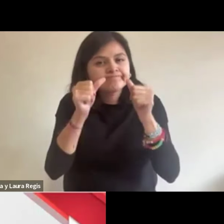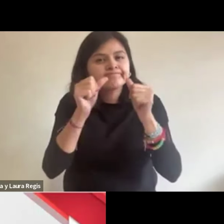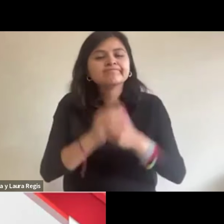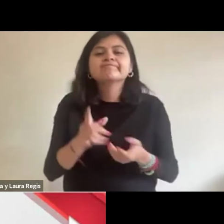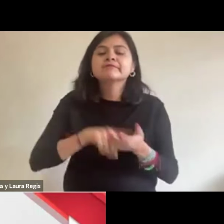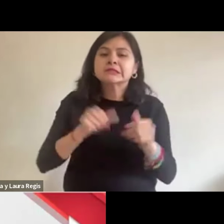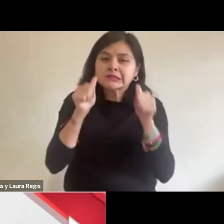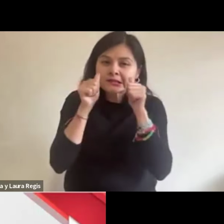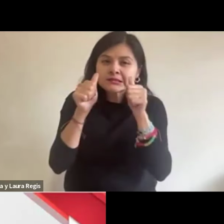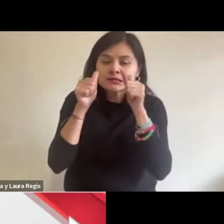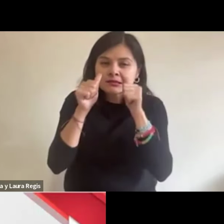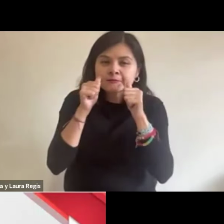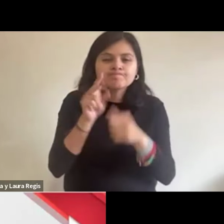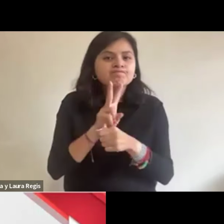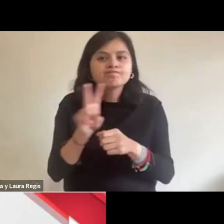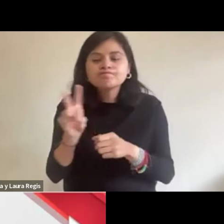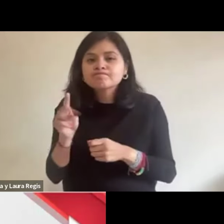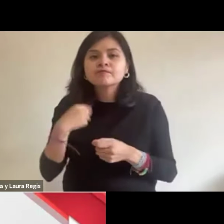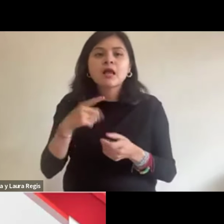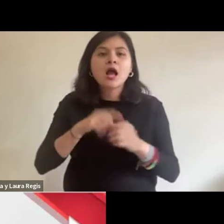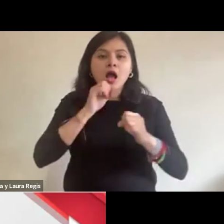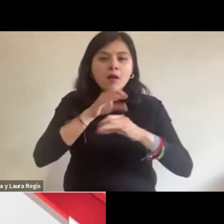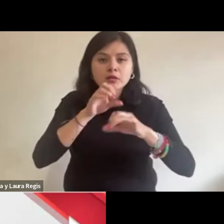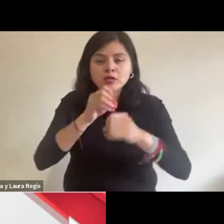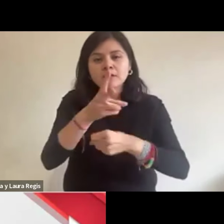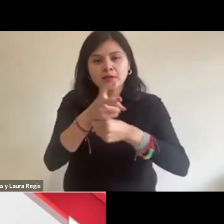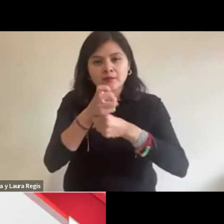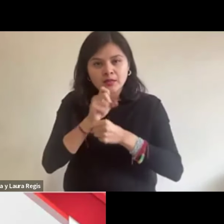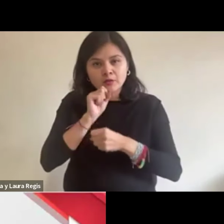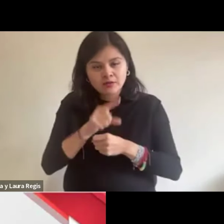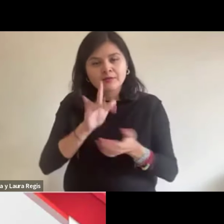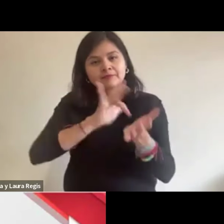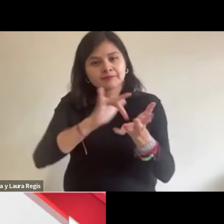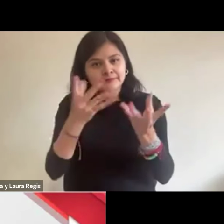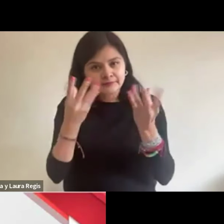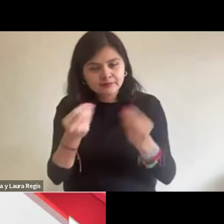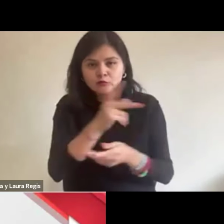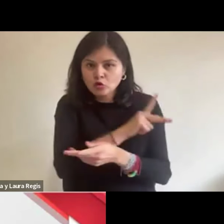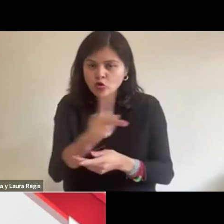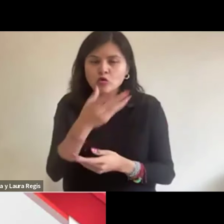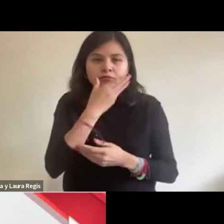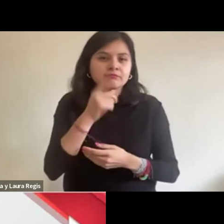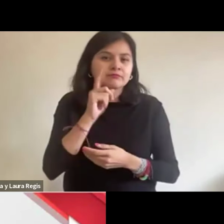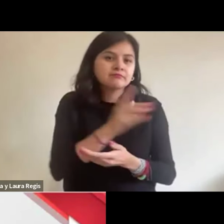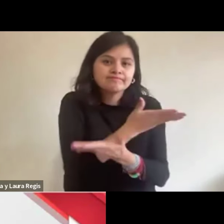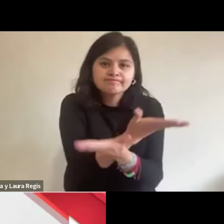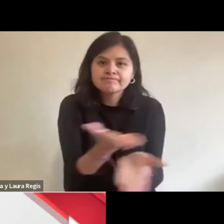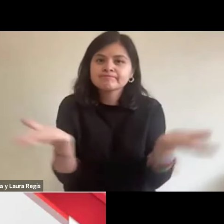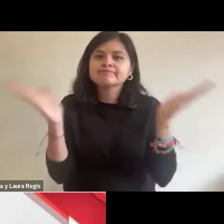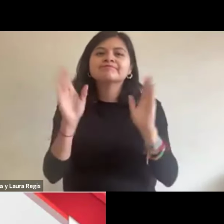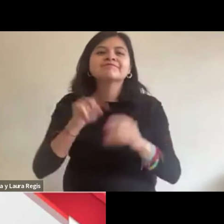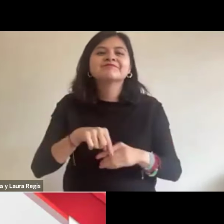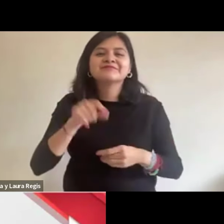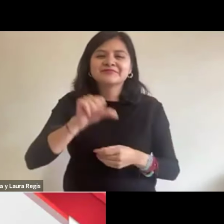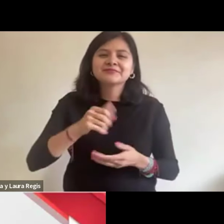estén pendientes de todos nuestros anuncios e invitaciones. Muchas gracias a todos, a todas por estar presentes con nosotros